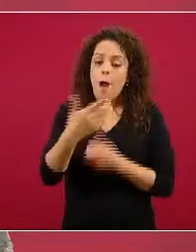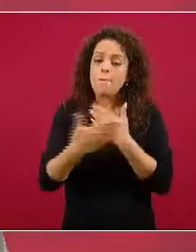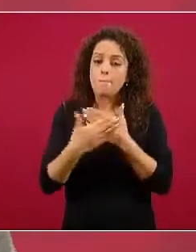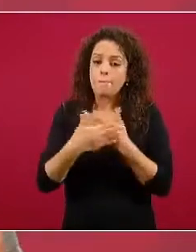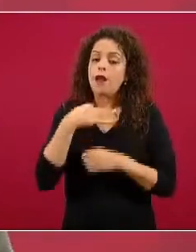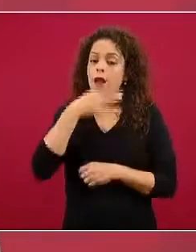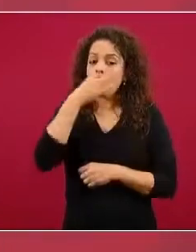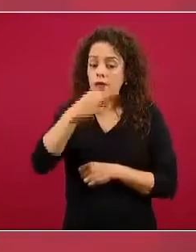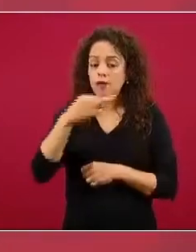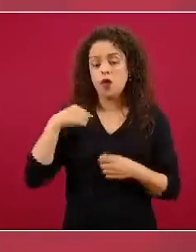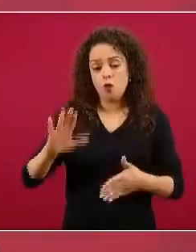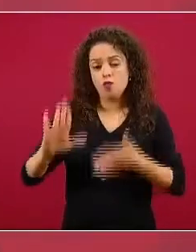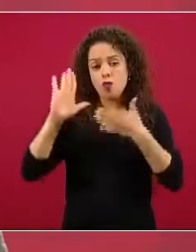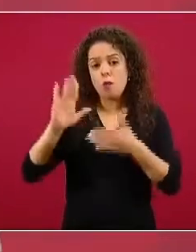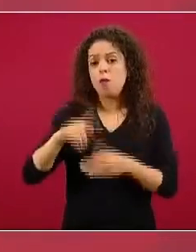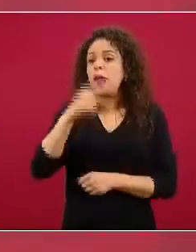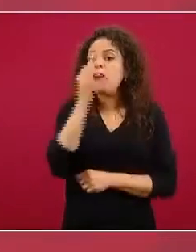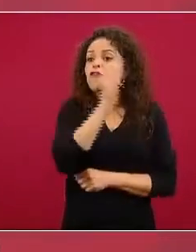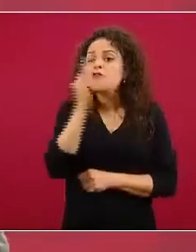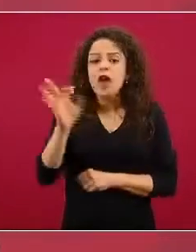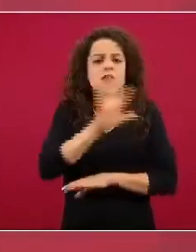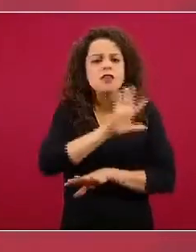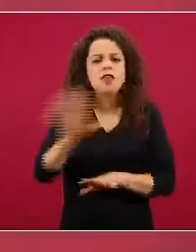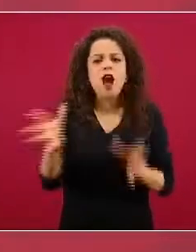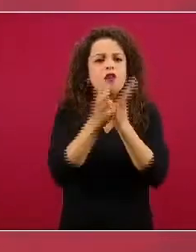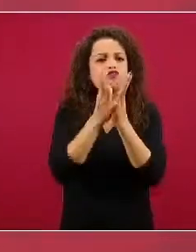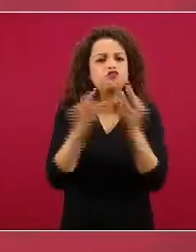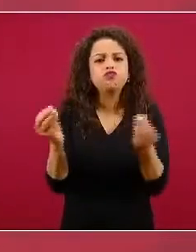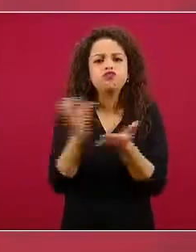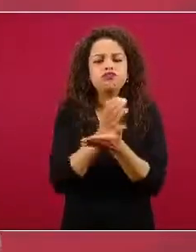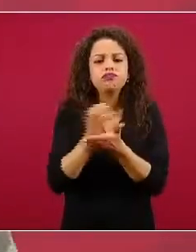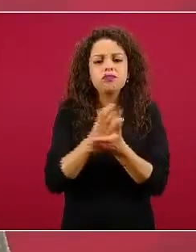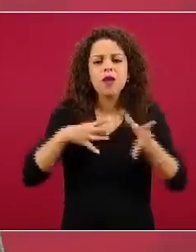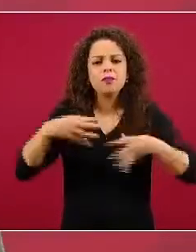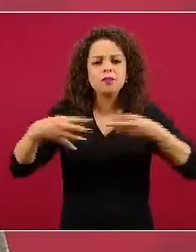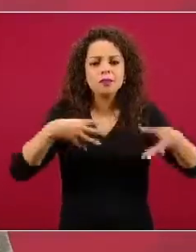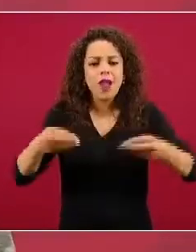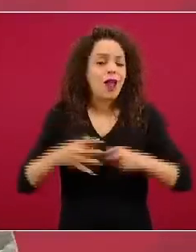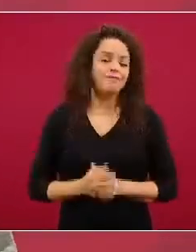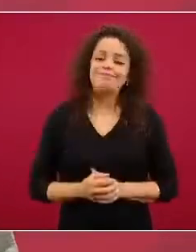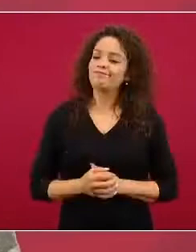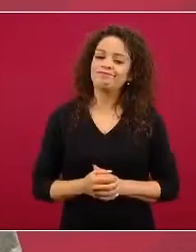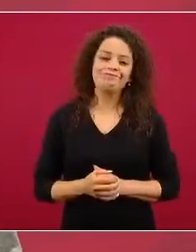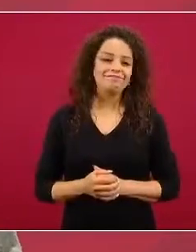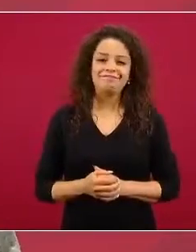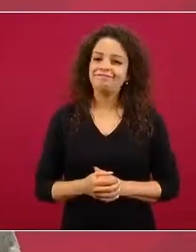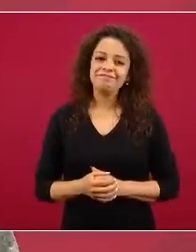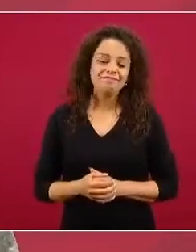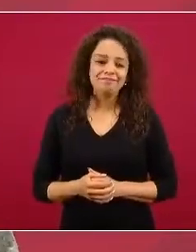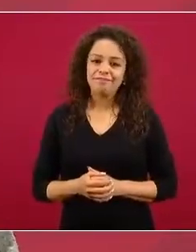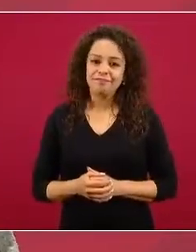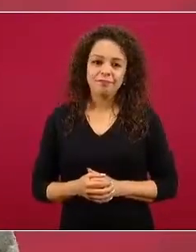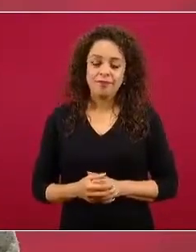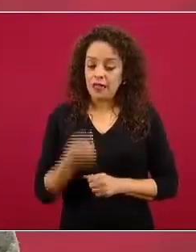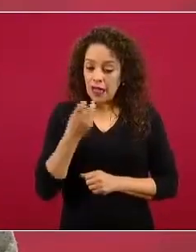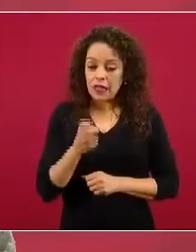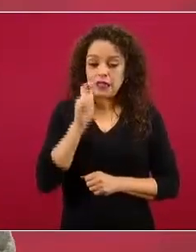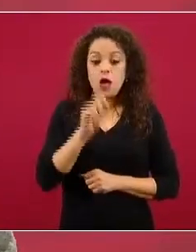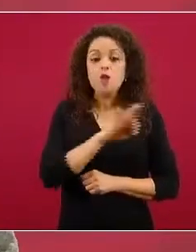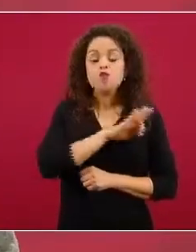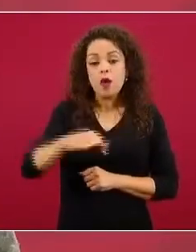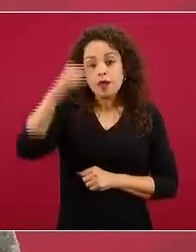fecha se acaba la epidemia. No, son escenarios, son situaciones donde se puede anticipar una realidad